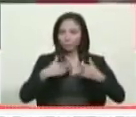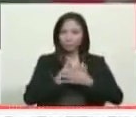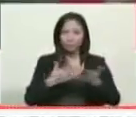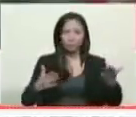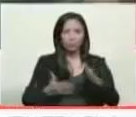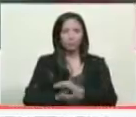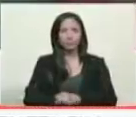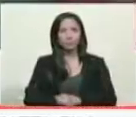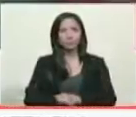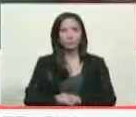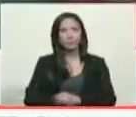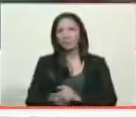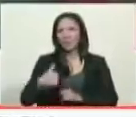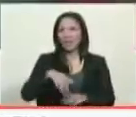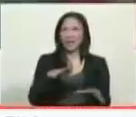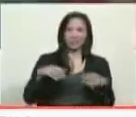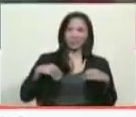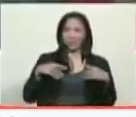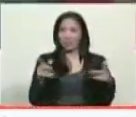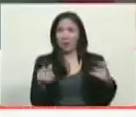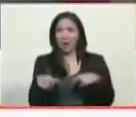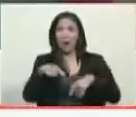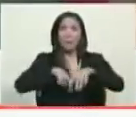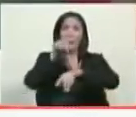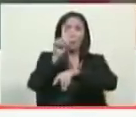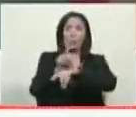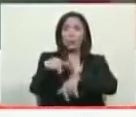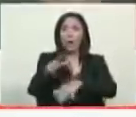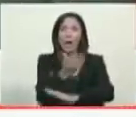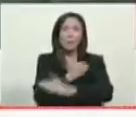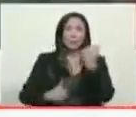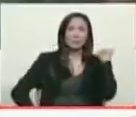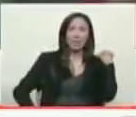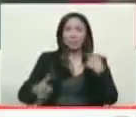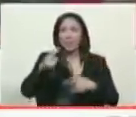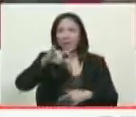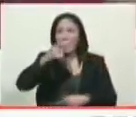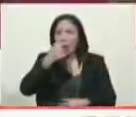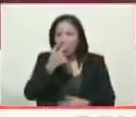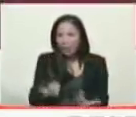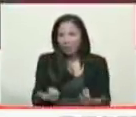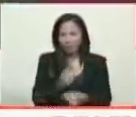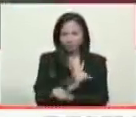aceptamos a ningún presidente impuesto por una potencia extranjera.